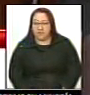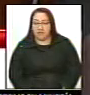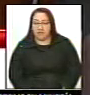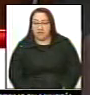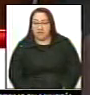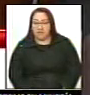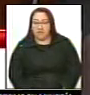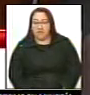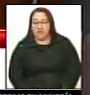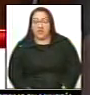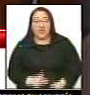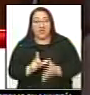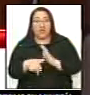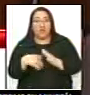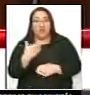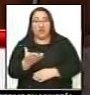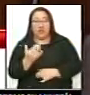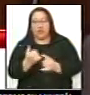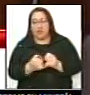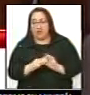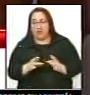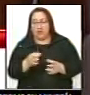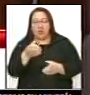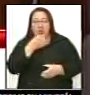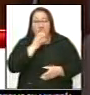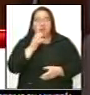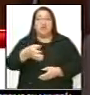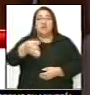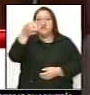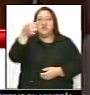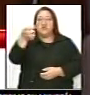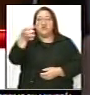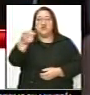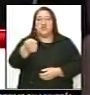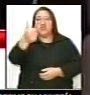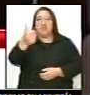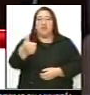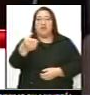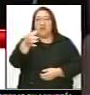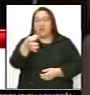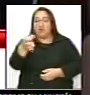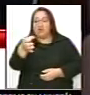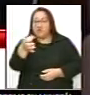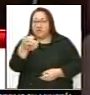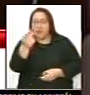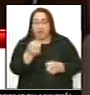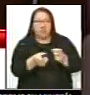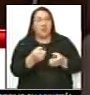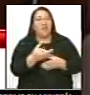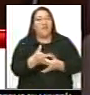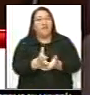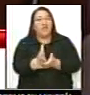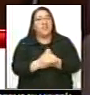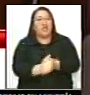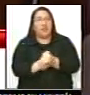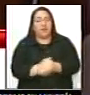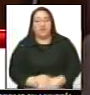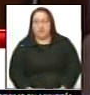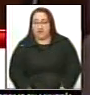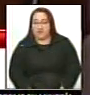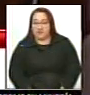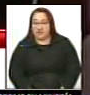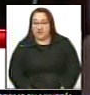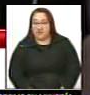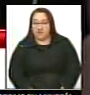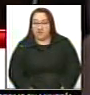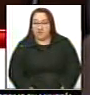y acto seguido levantó una copa de champán con sus mencionados fieles amigos. Eso lo dice, o